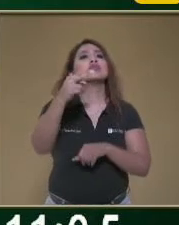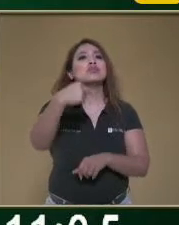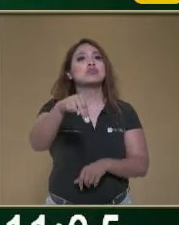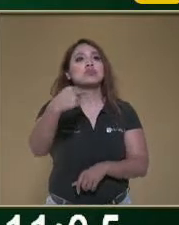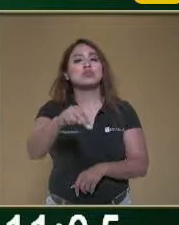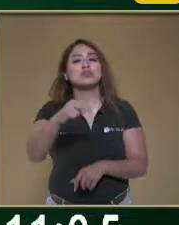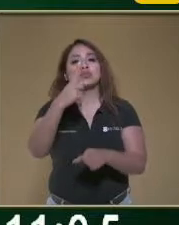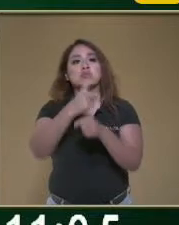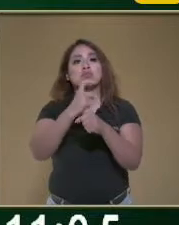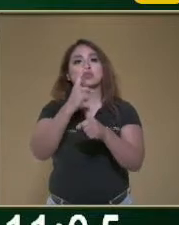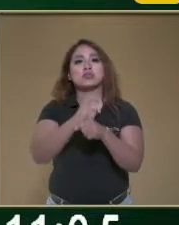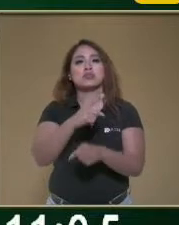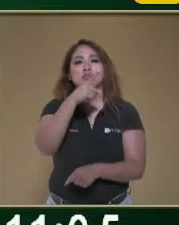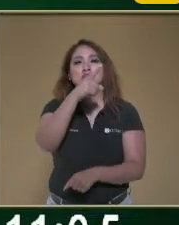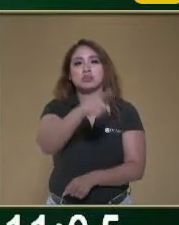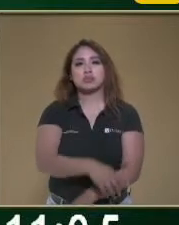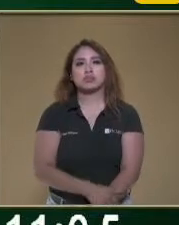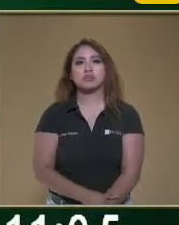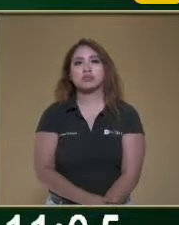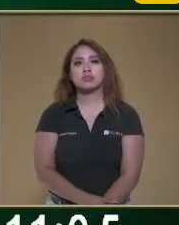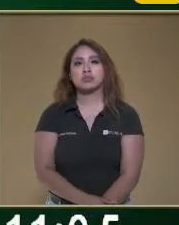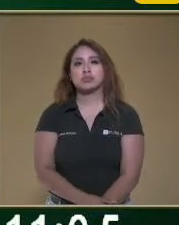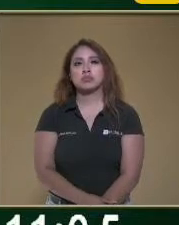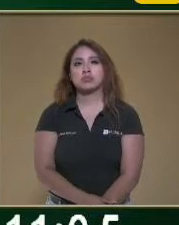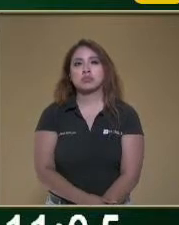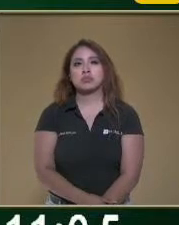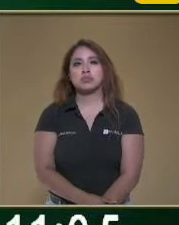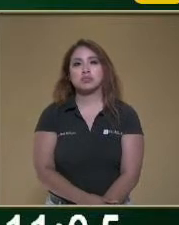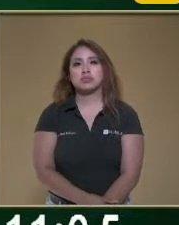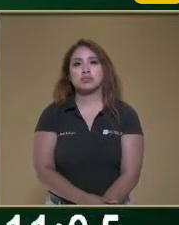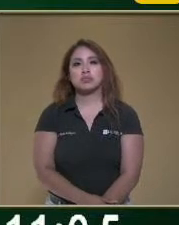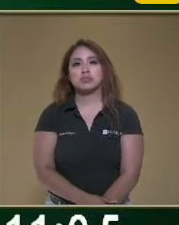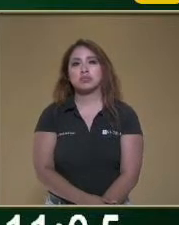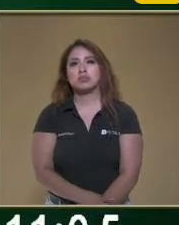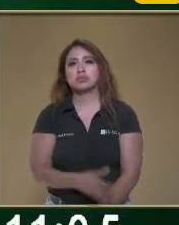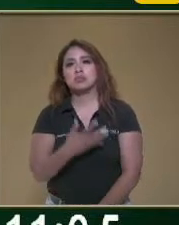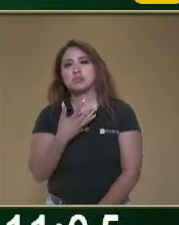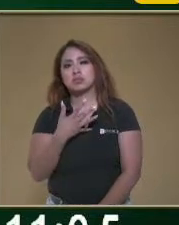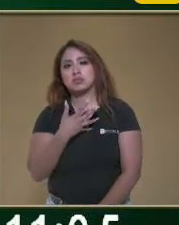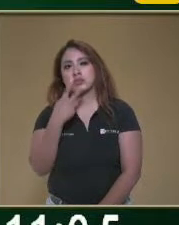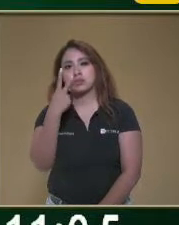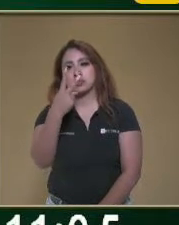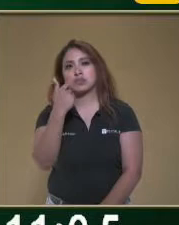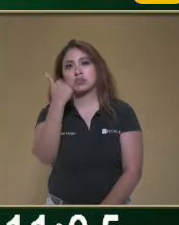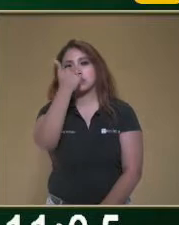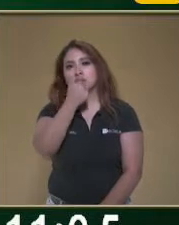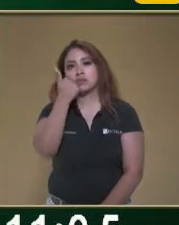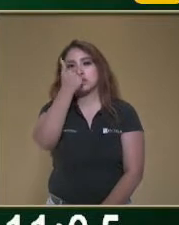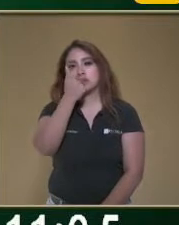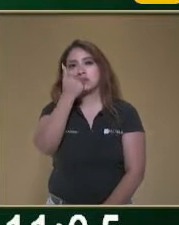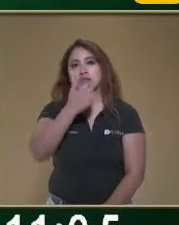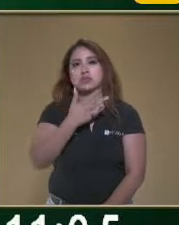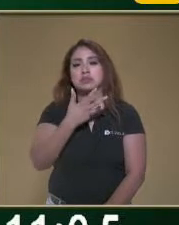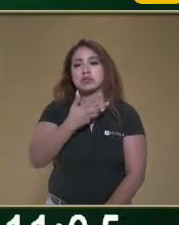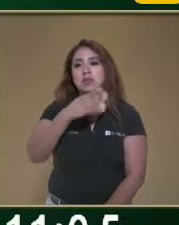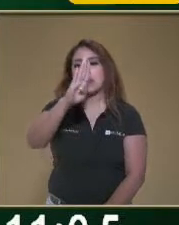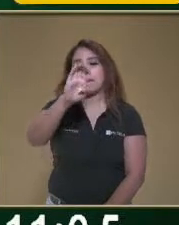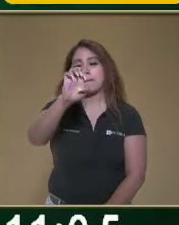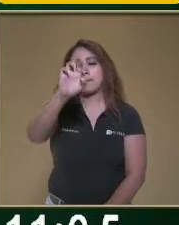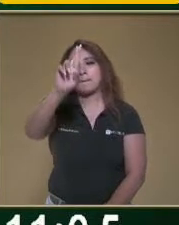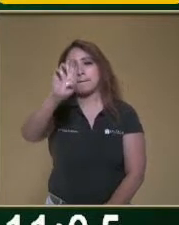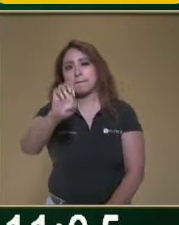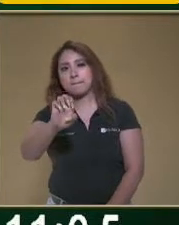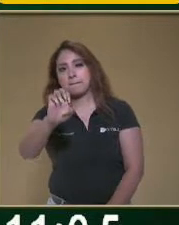la primera parte del alfabeto y tenemos dos alumnos ahí de primer grado. Está Bere y está Aldo. Sí,